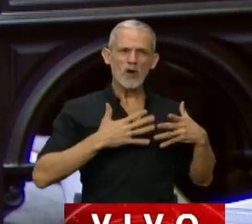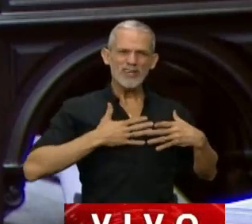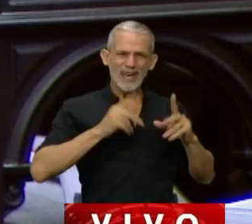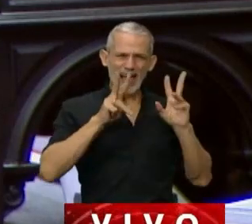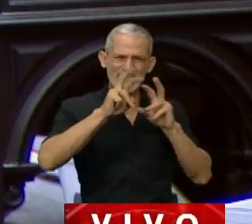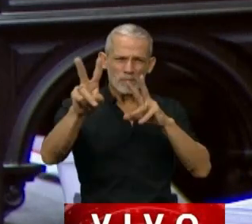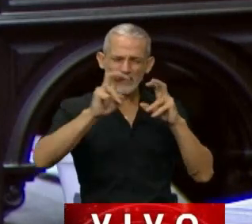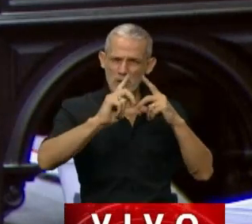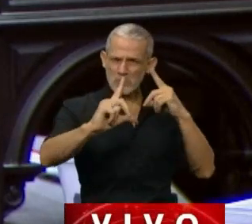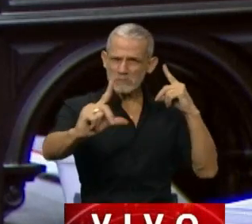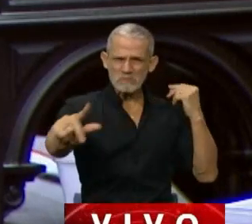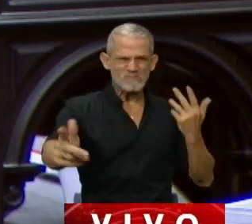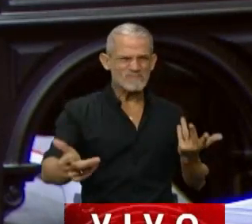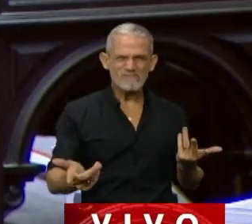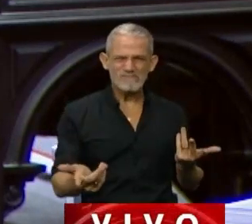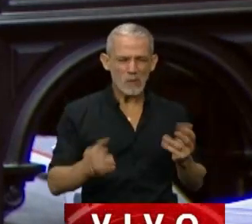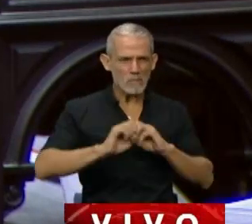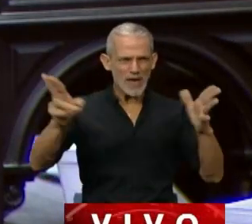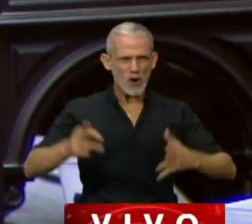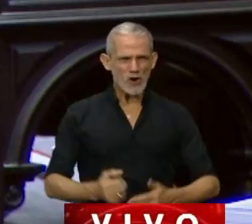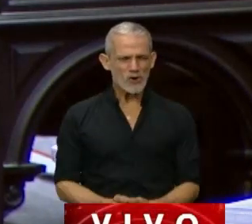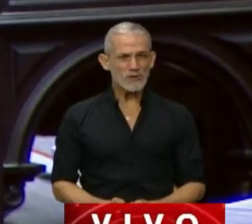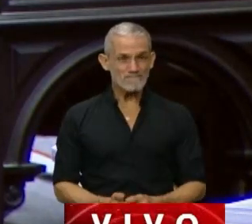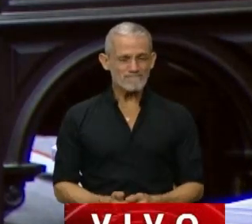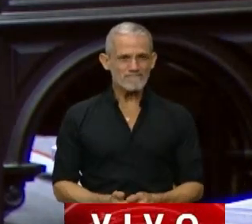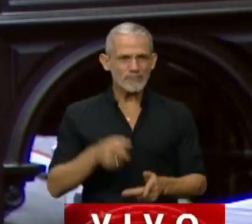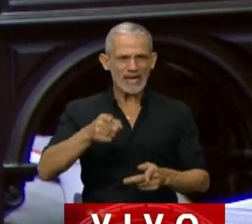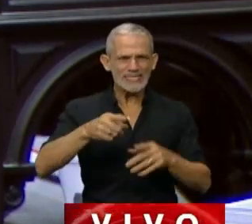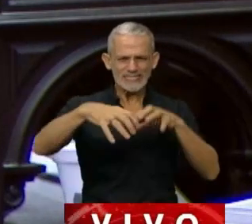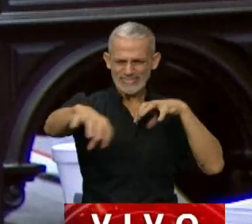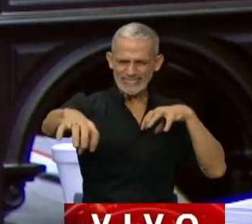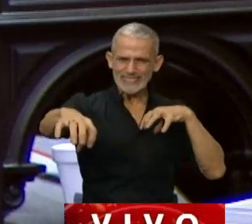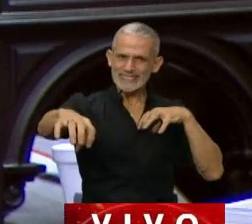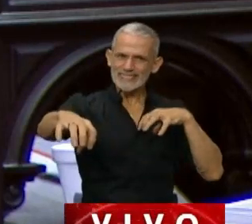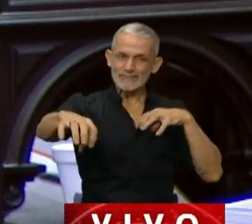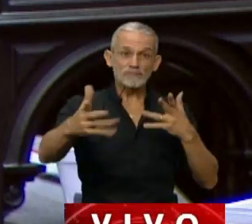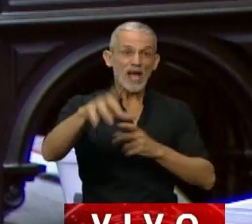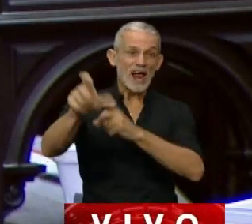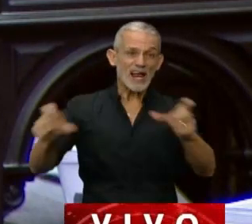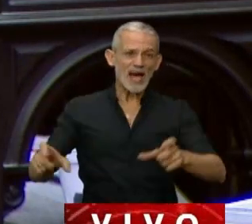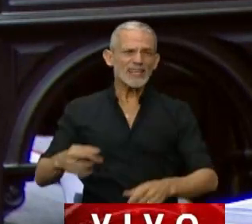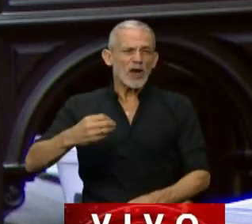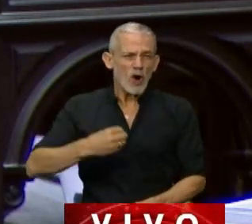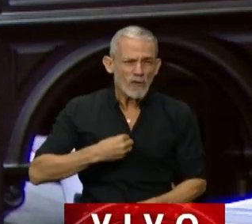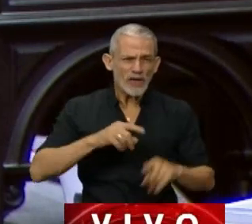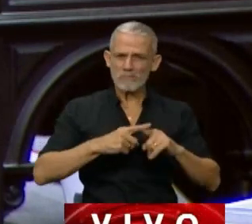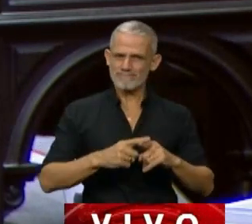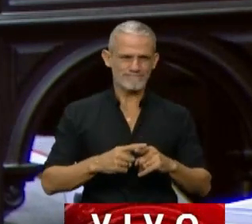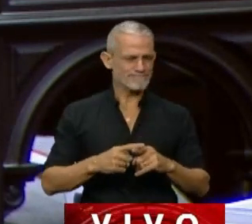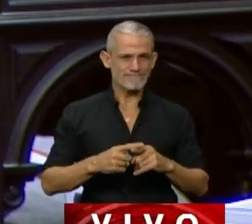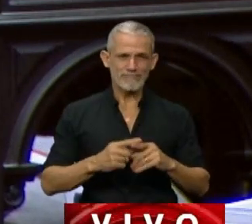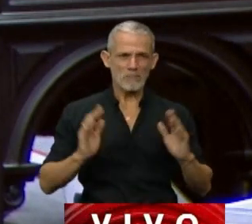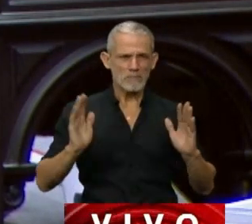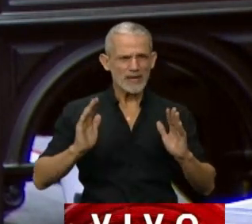política, esa es aún más preocupante. Es decir, la gente no está confiando en los partidos